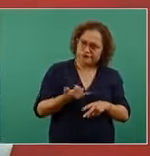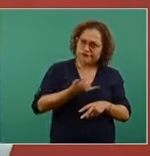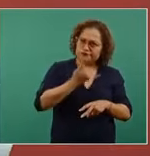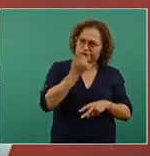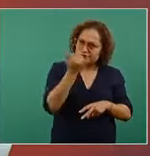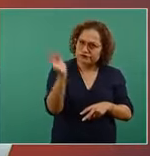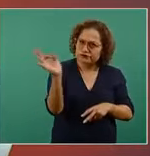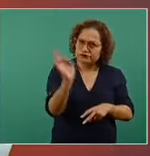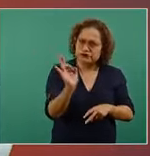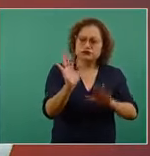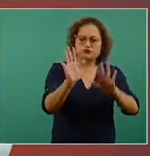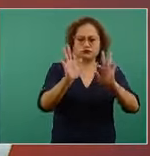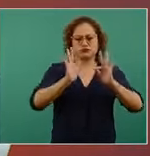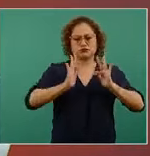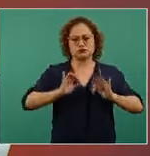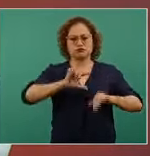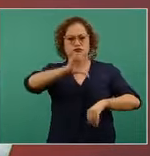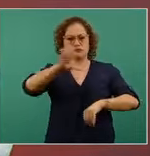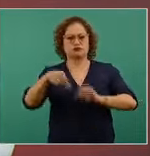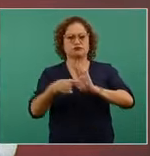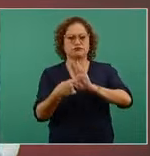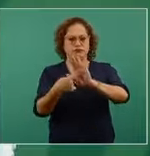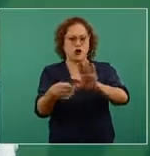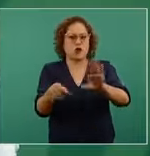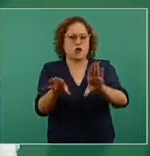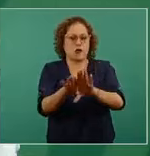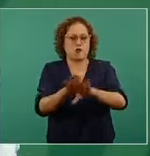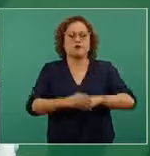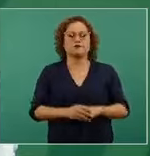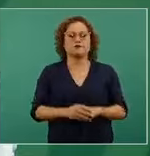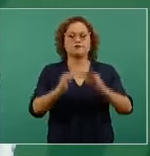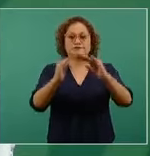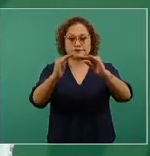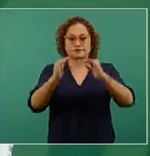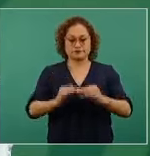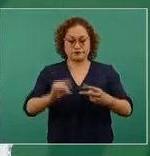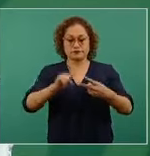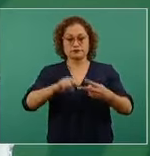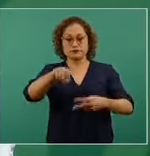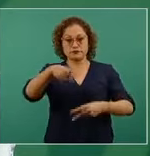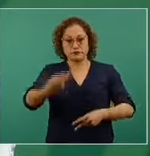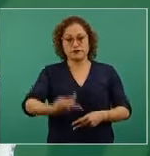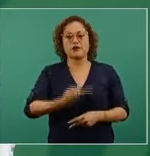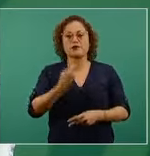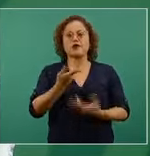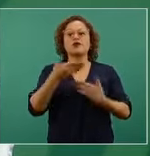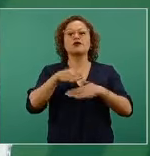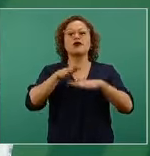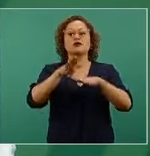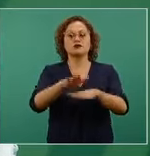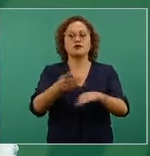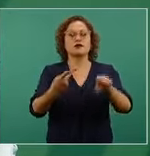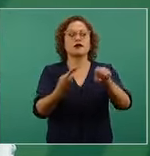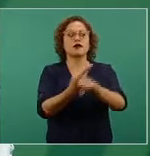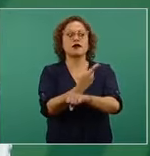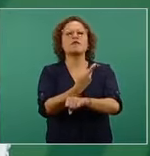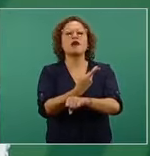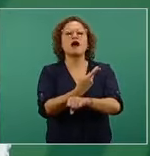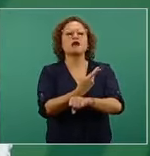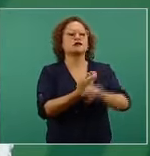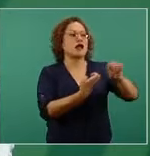total de los biológicos ahora en relación a la distribución de las vacunas por entidad federativa